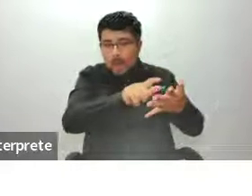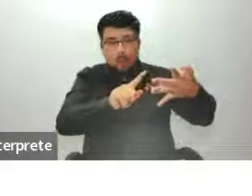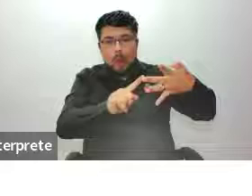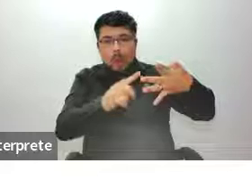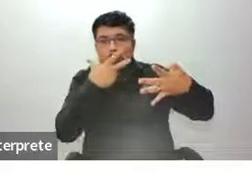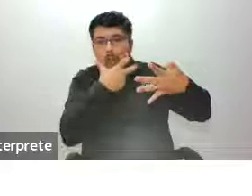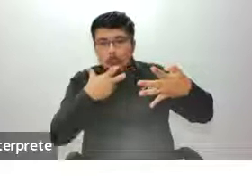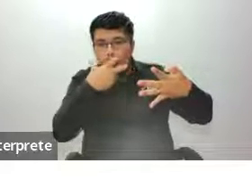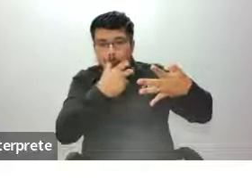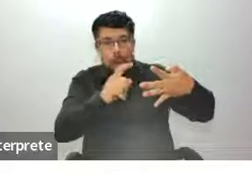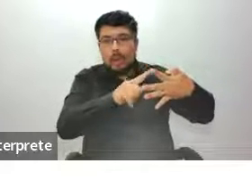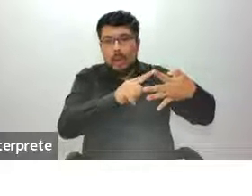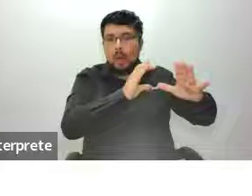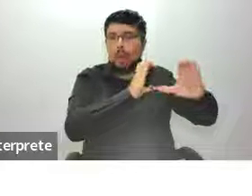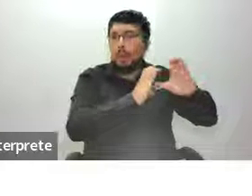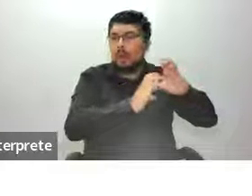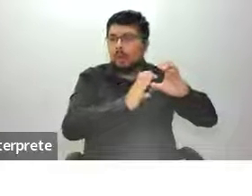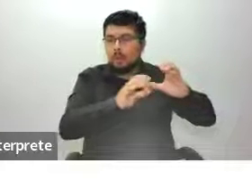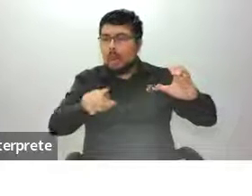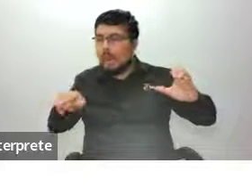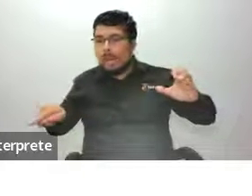comunicación? ¿En dónde?